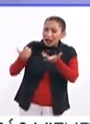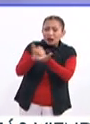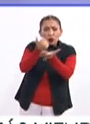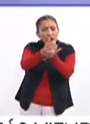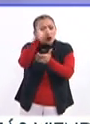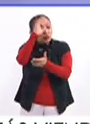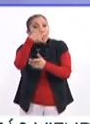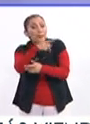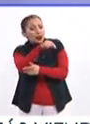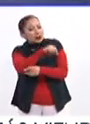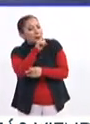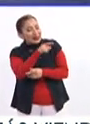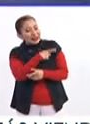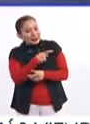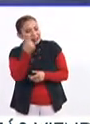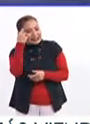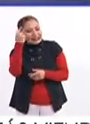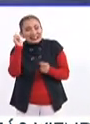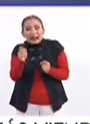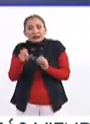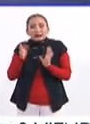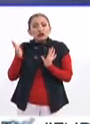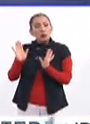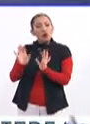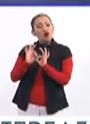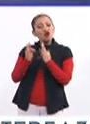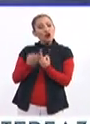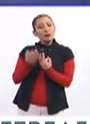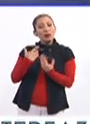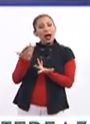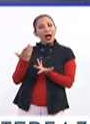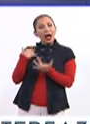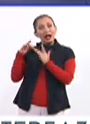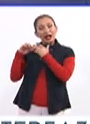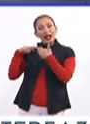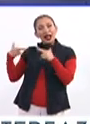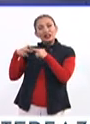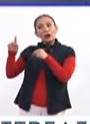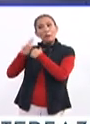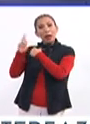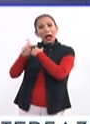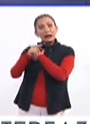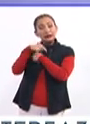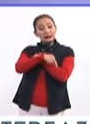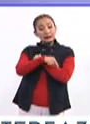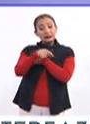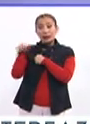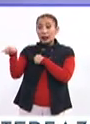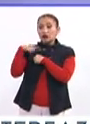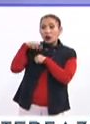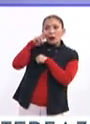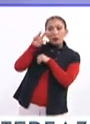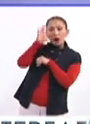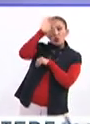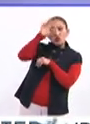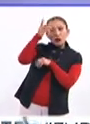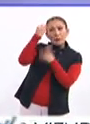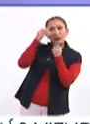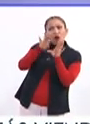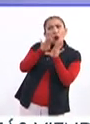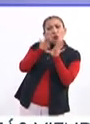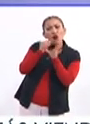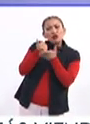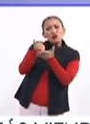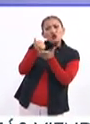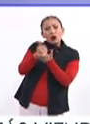culturales, pero que también tienen que entender los códigos de la diplomacia. Claro. Así como la diplomacia tiene que aprender los códigos de la gestión cultural, bueno,